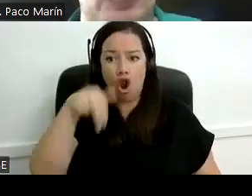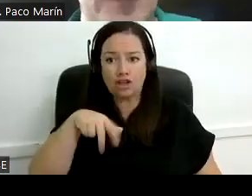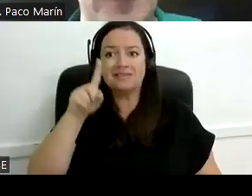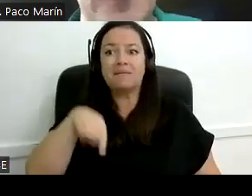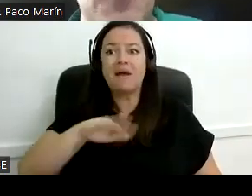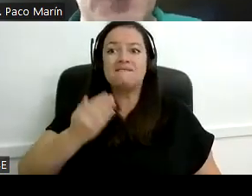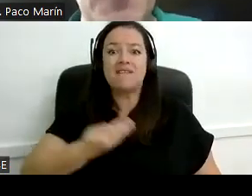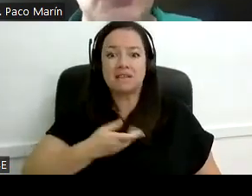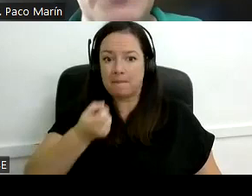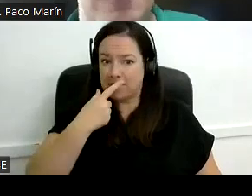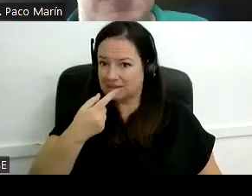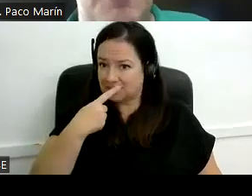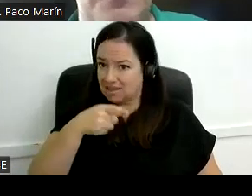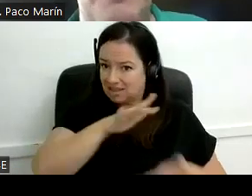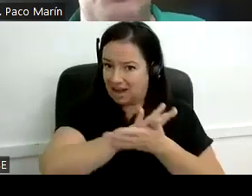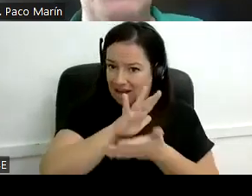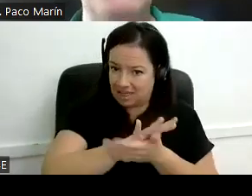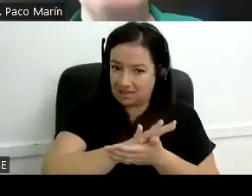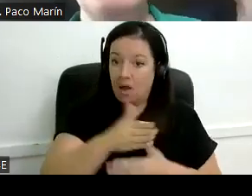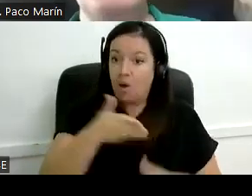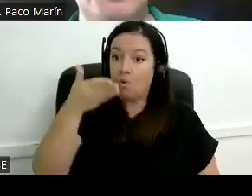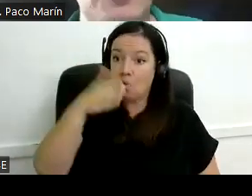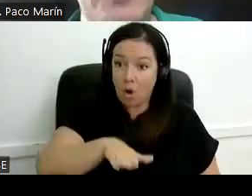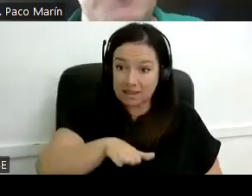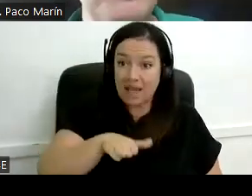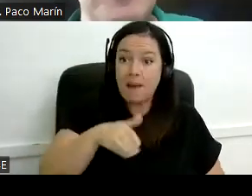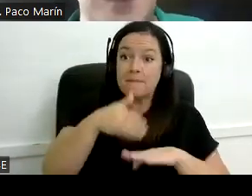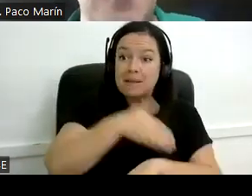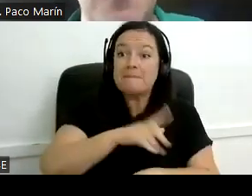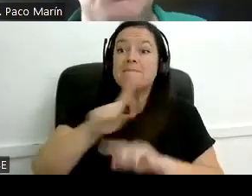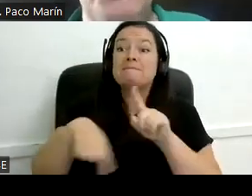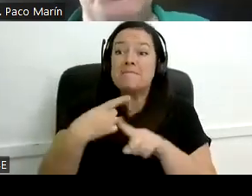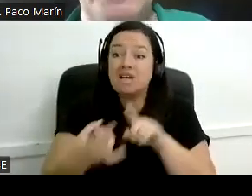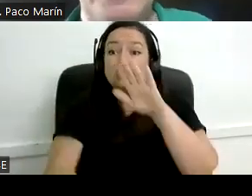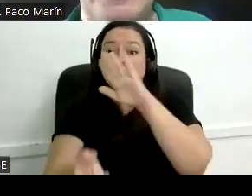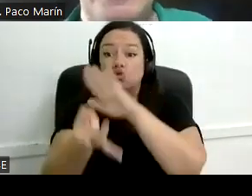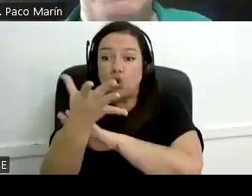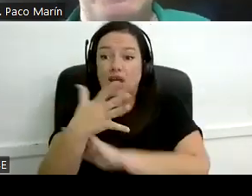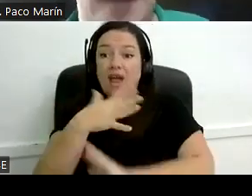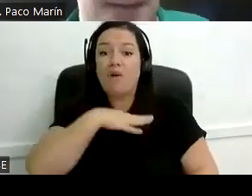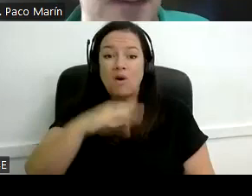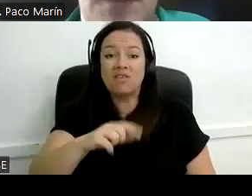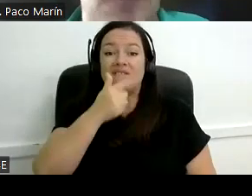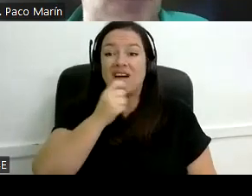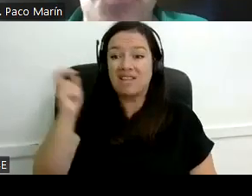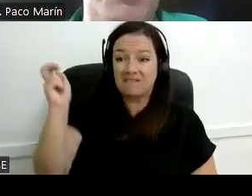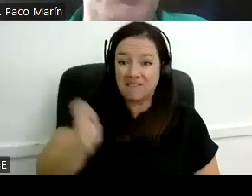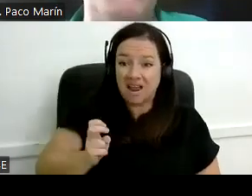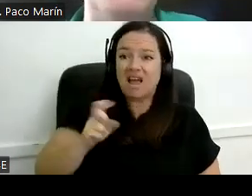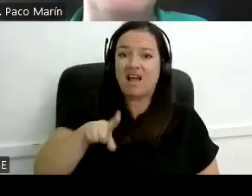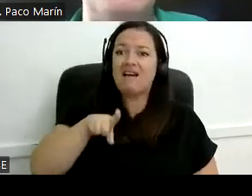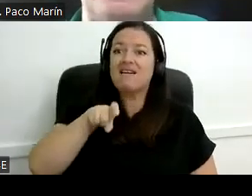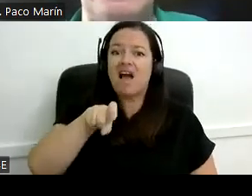el riesgo de muerte prematura por sí, sino que además estaban más expuestos a padecer. Fue mucho